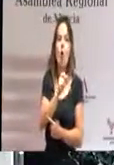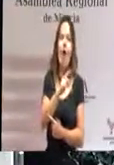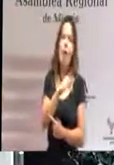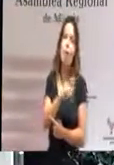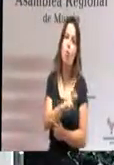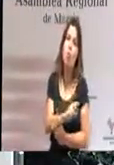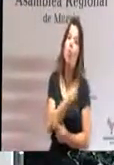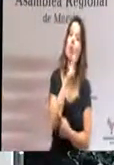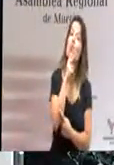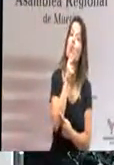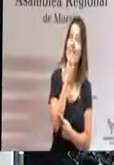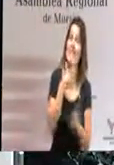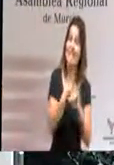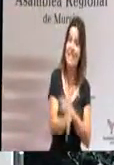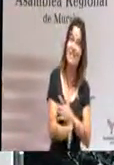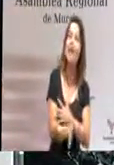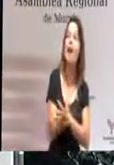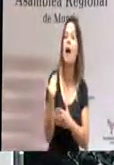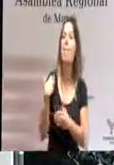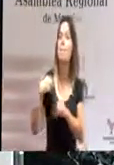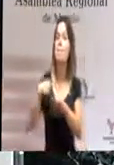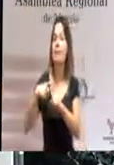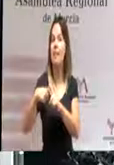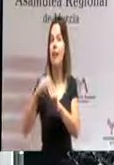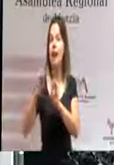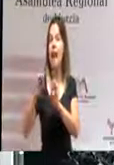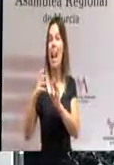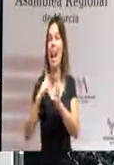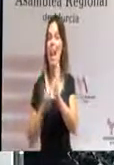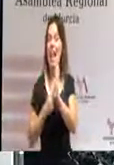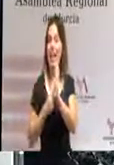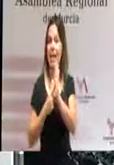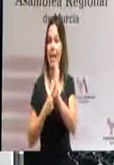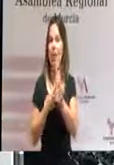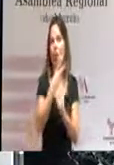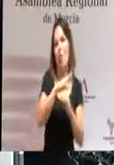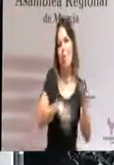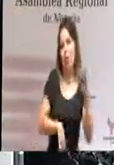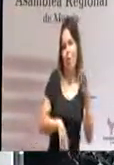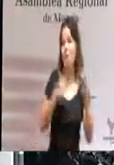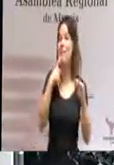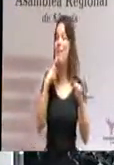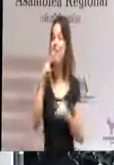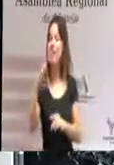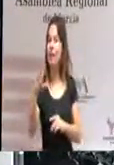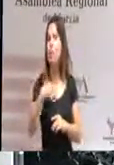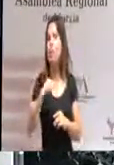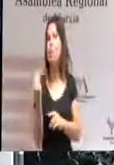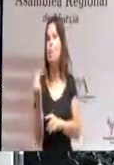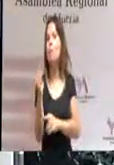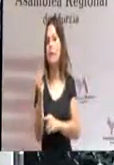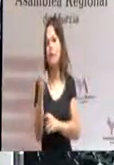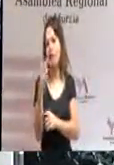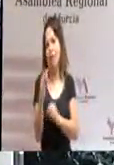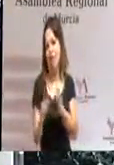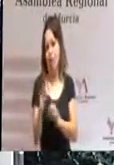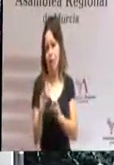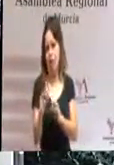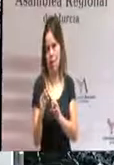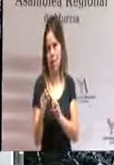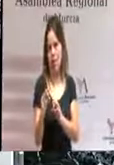dos alumnos por debajo de la marca, la ley, que marca 25, con un posible aumento de un